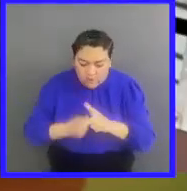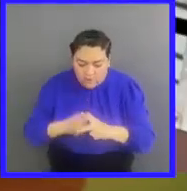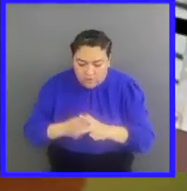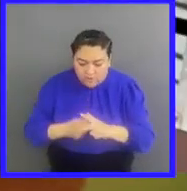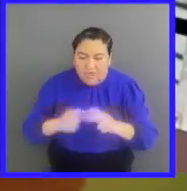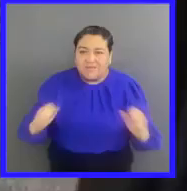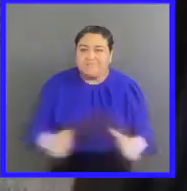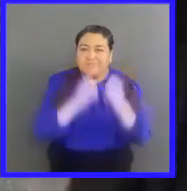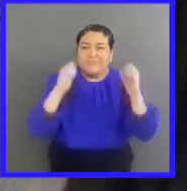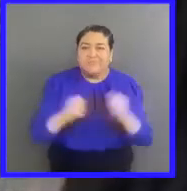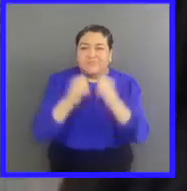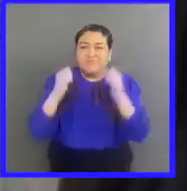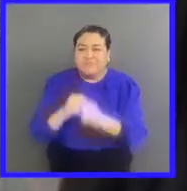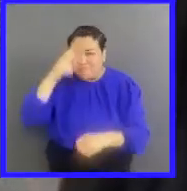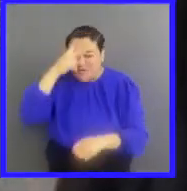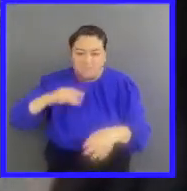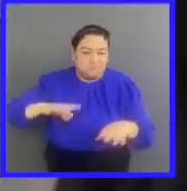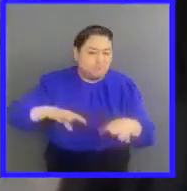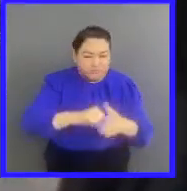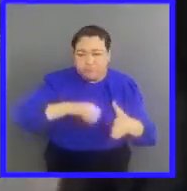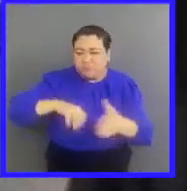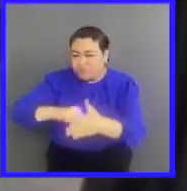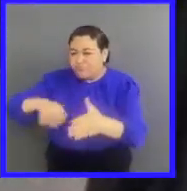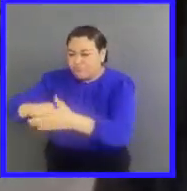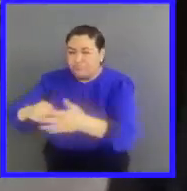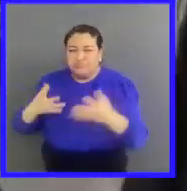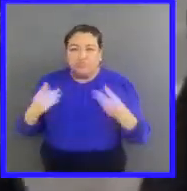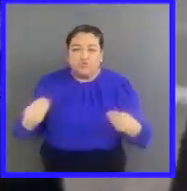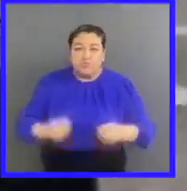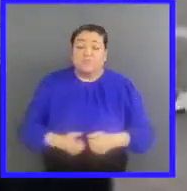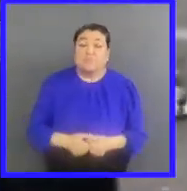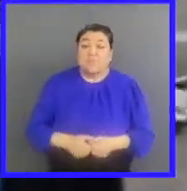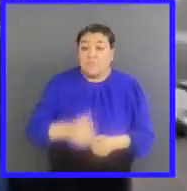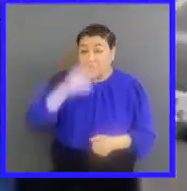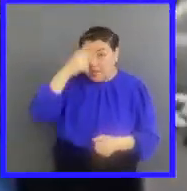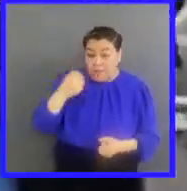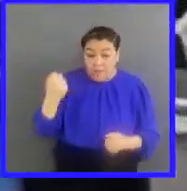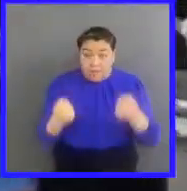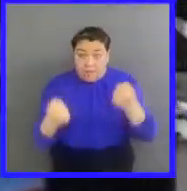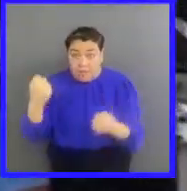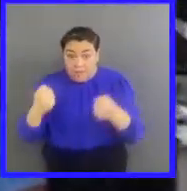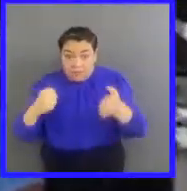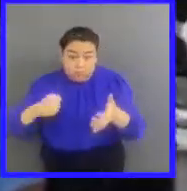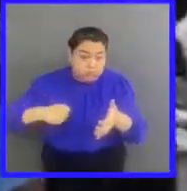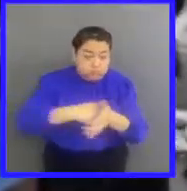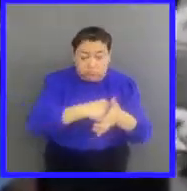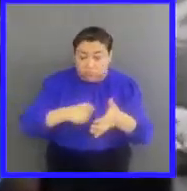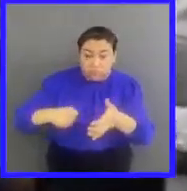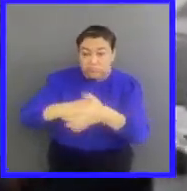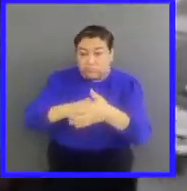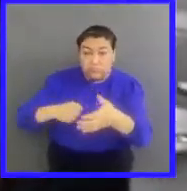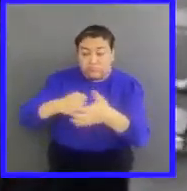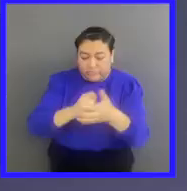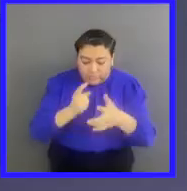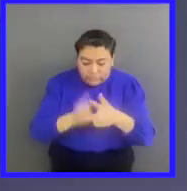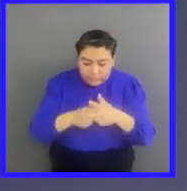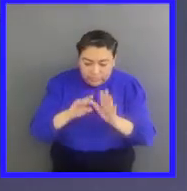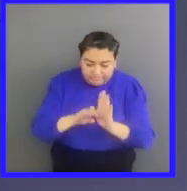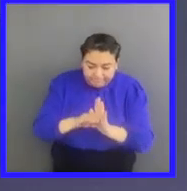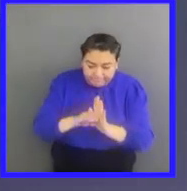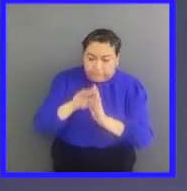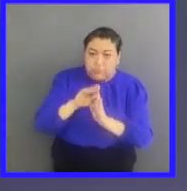México. El número de accidentes viales de vehículos asegurados incrementó 8% de 2023